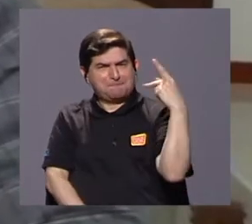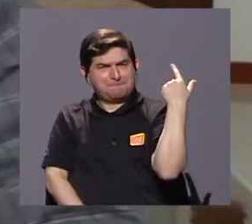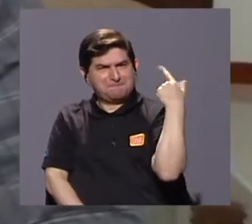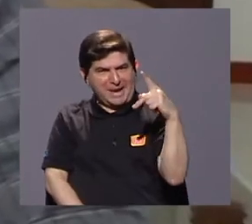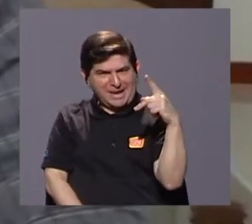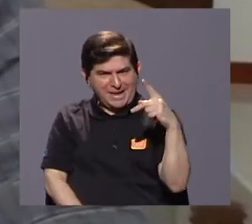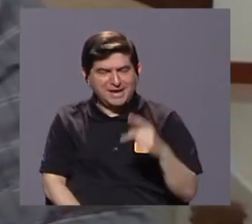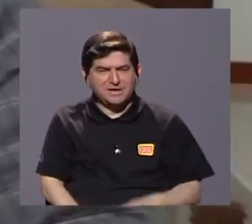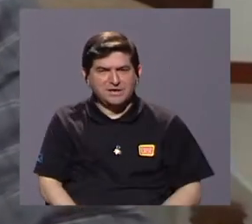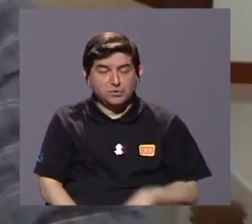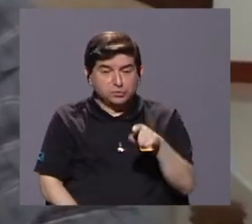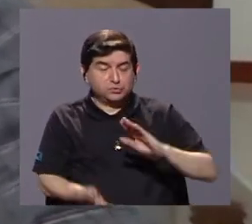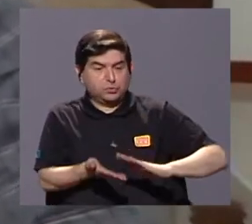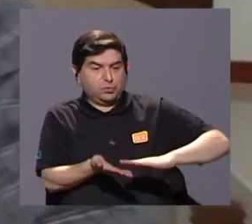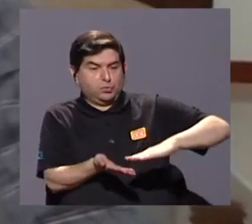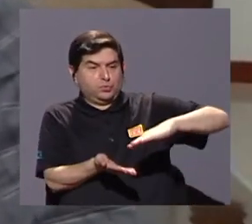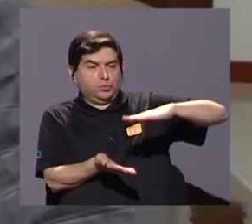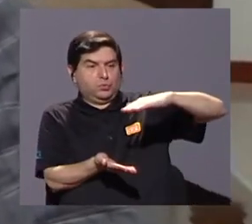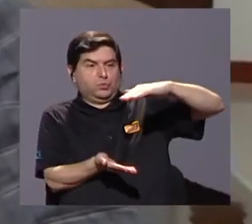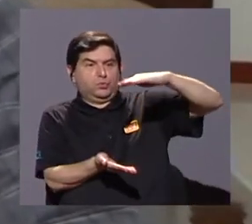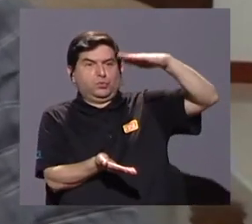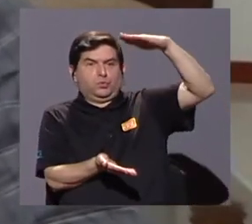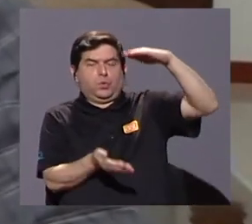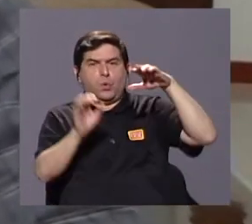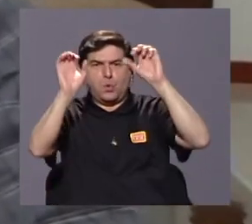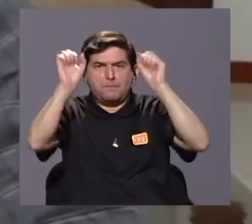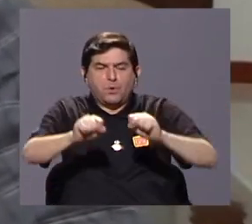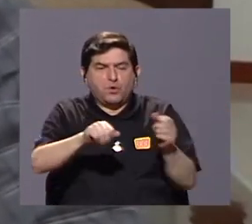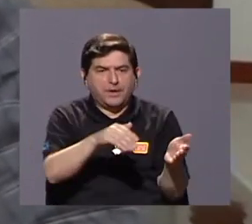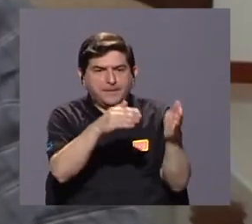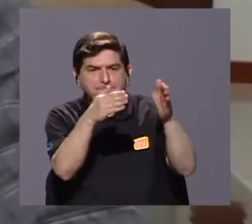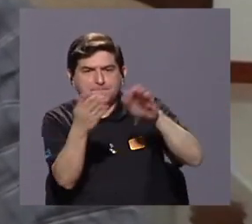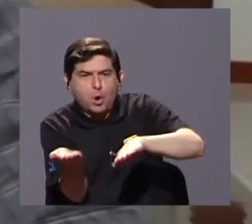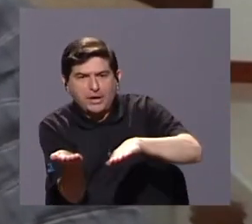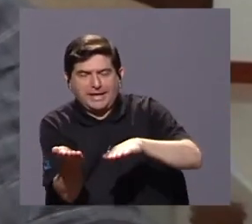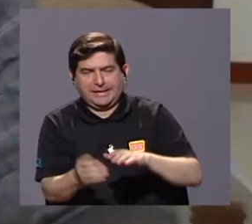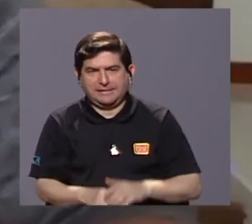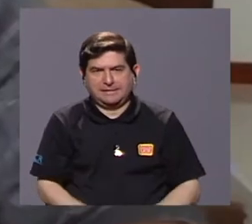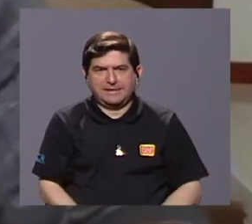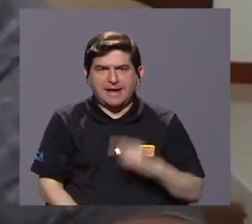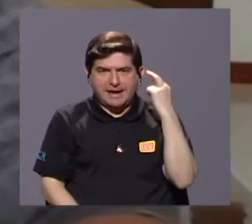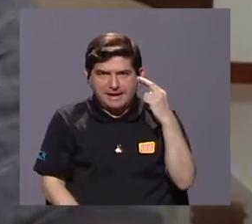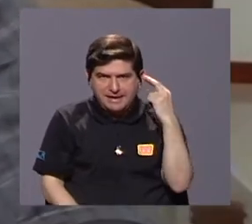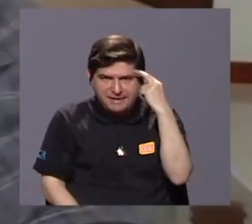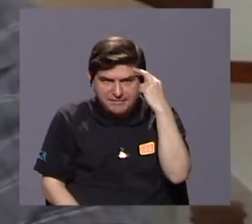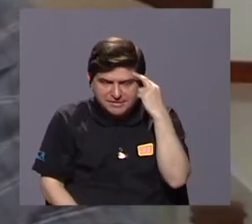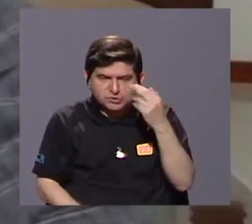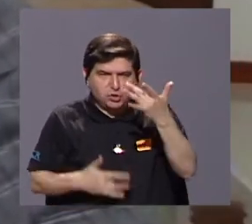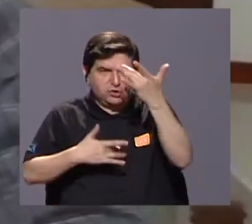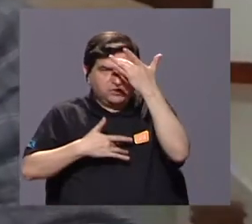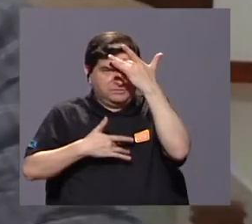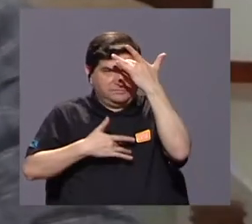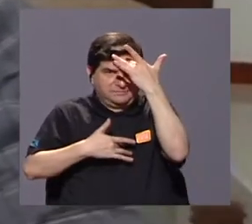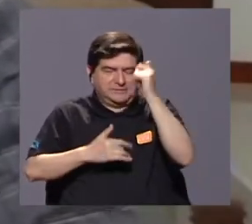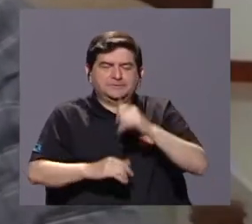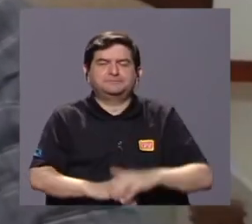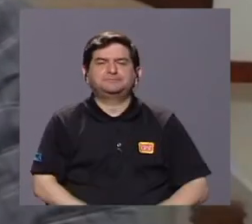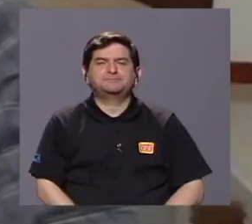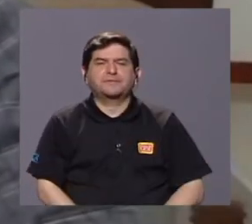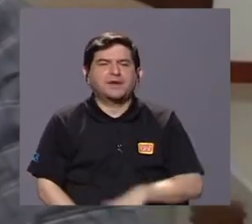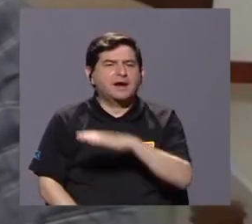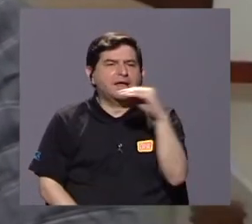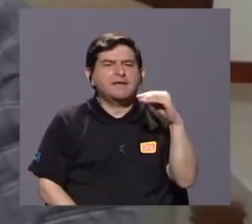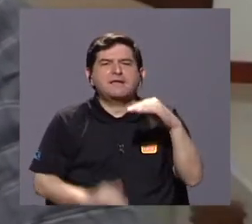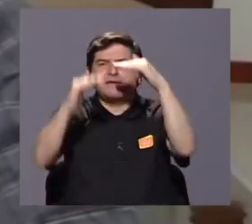de, muy, muy elevados de padecer muerte, de sufrir la muerte si padecen la enfermedad. Y con respecto a